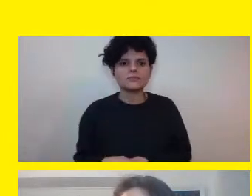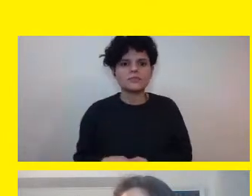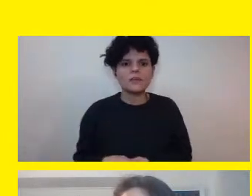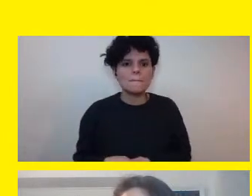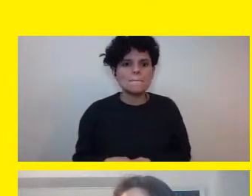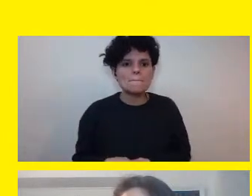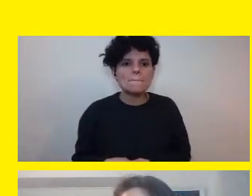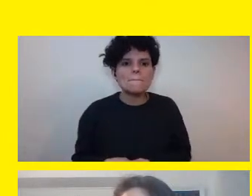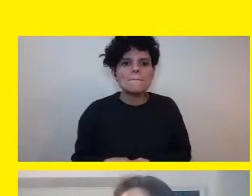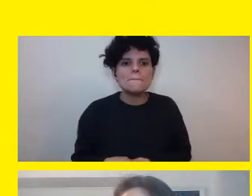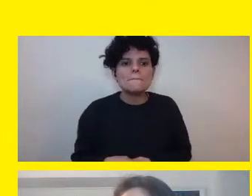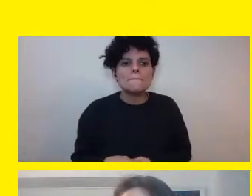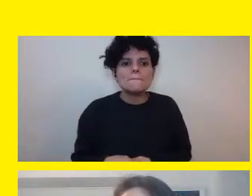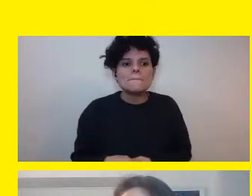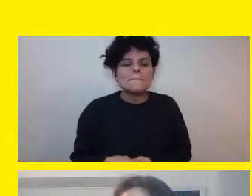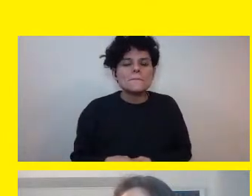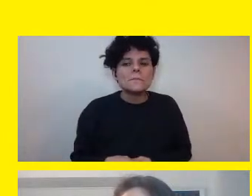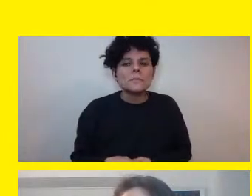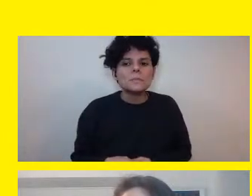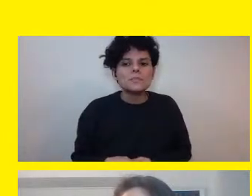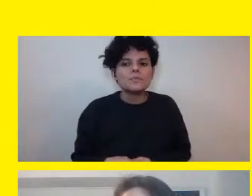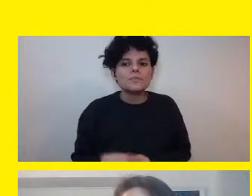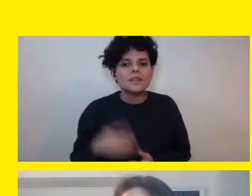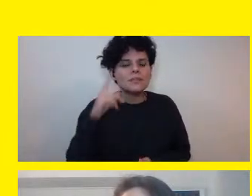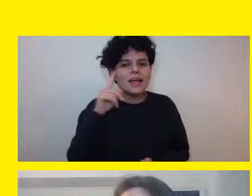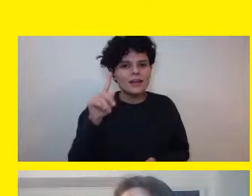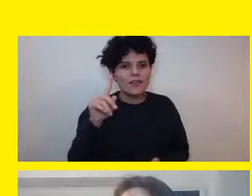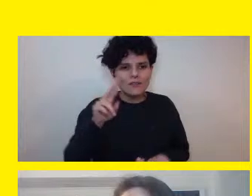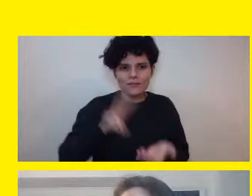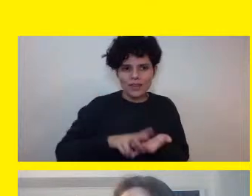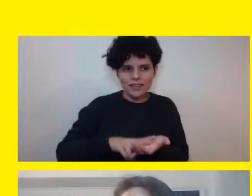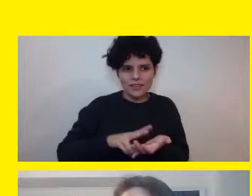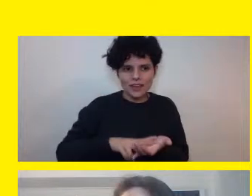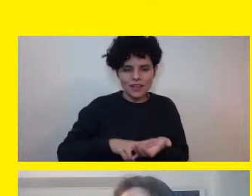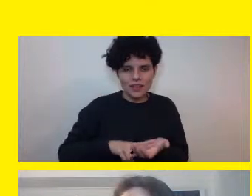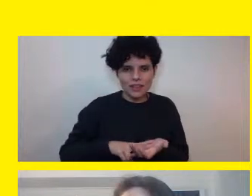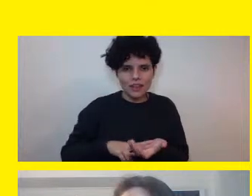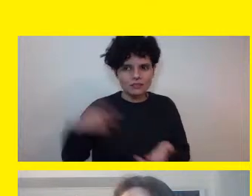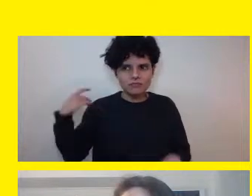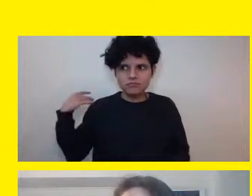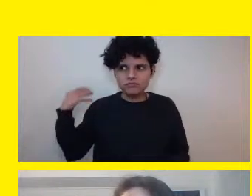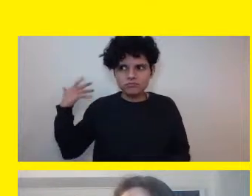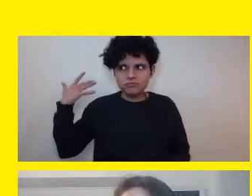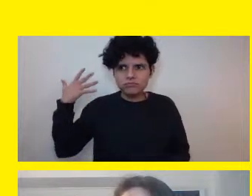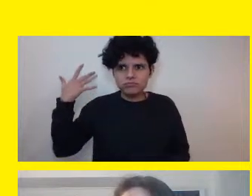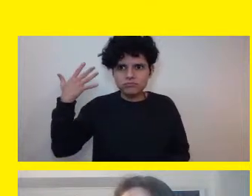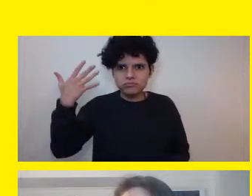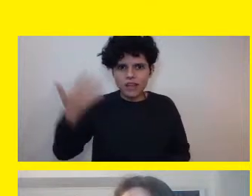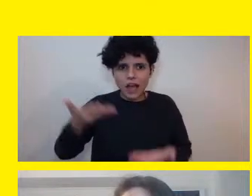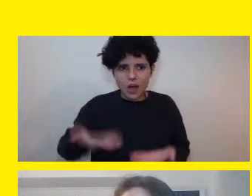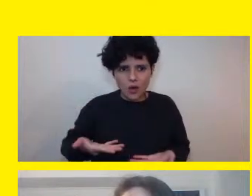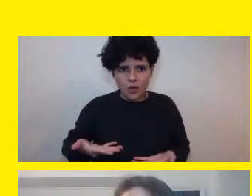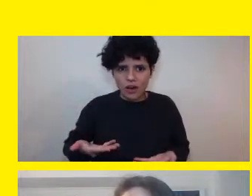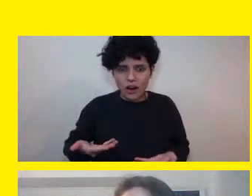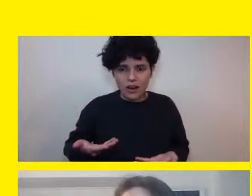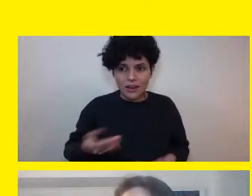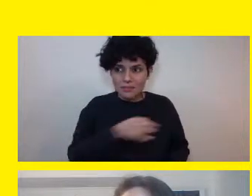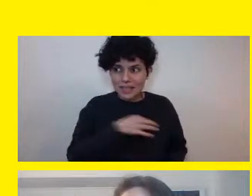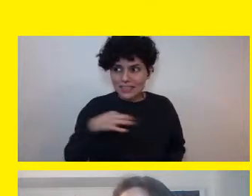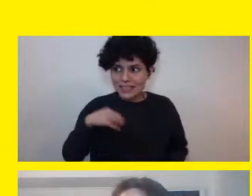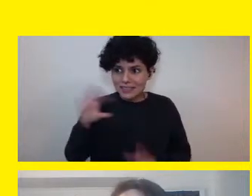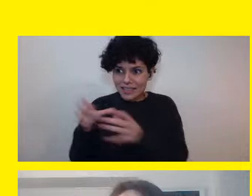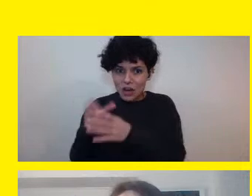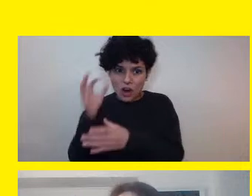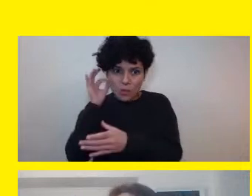Lo cierto es que yo hasta ahora no he visto nunca al Ministerio de la Mujer o a